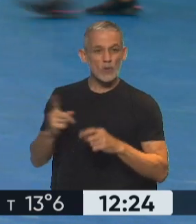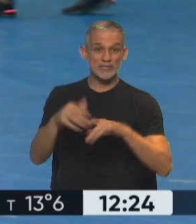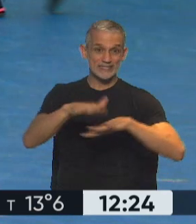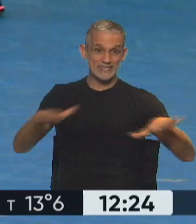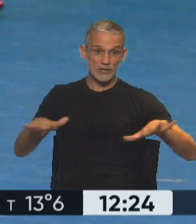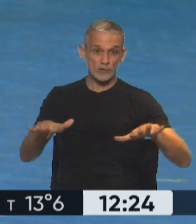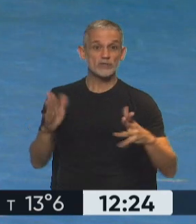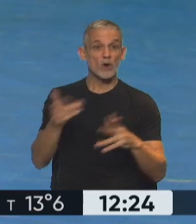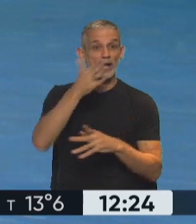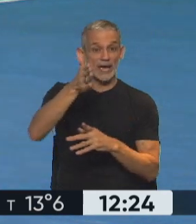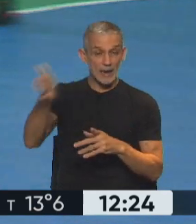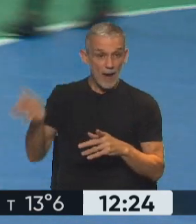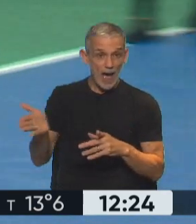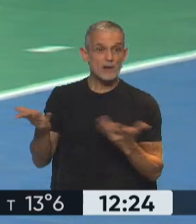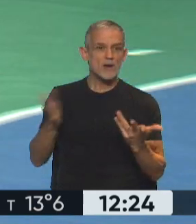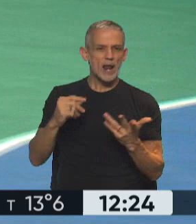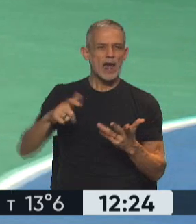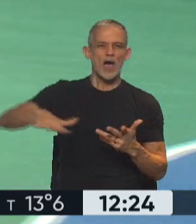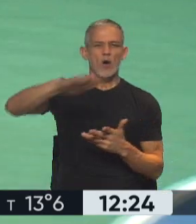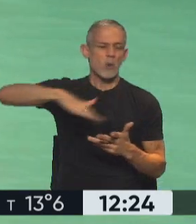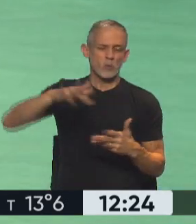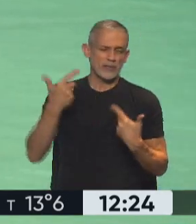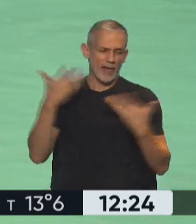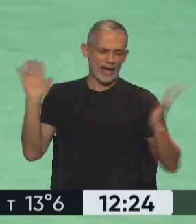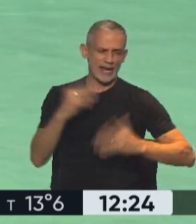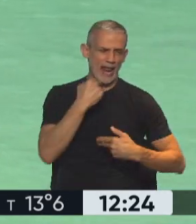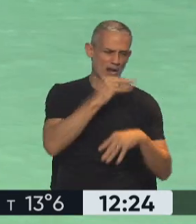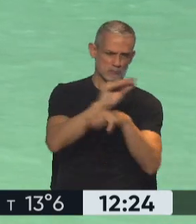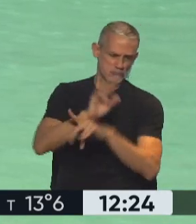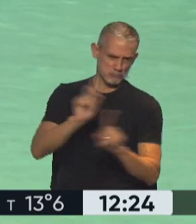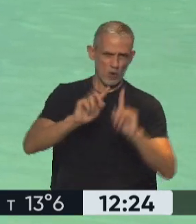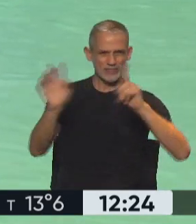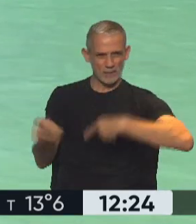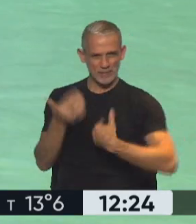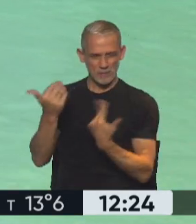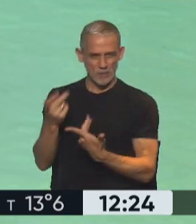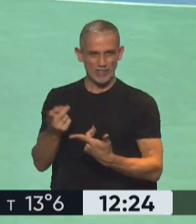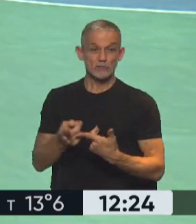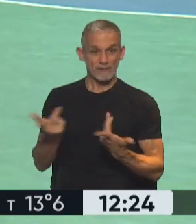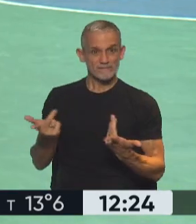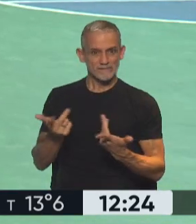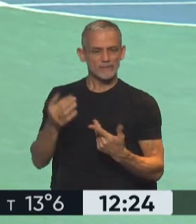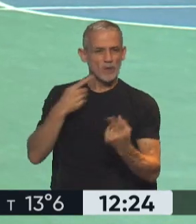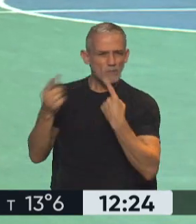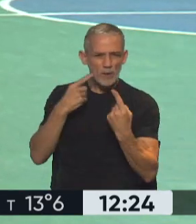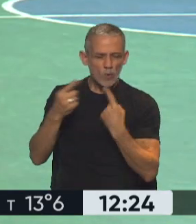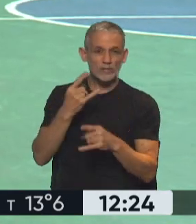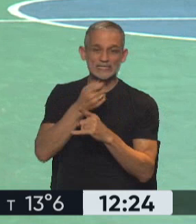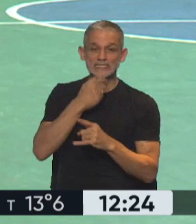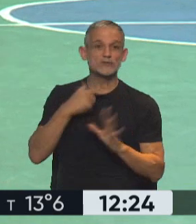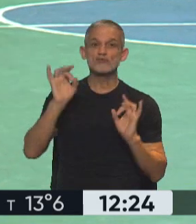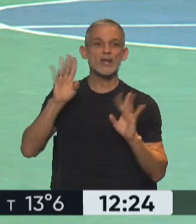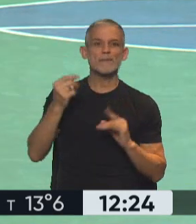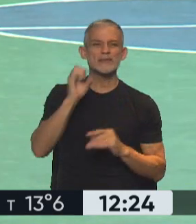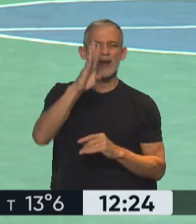chicos que acudan, incluso a la comunidad en general en esos lugares. Es algo que es motivo de consulta constante, si es exclusivo para